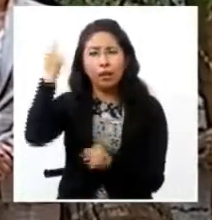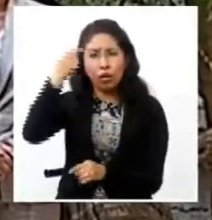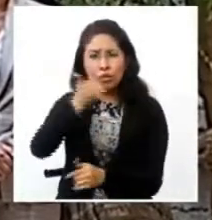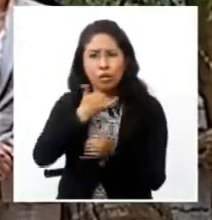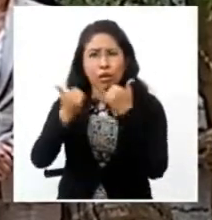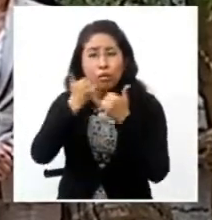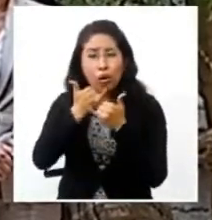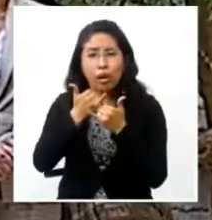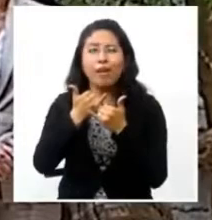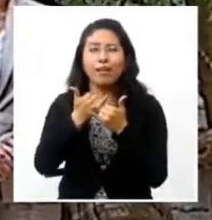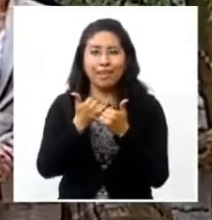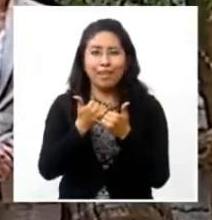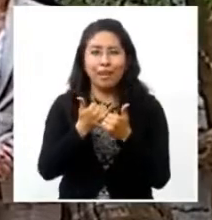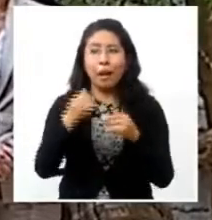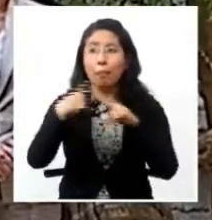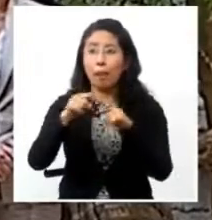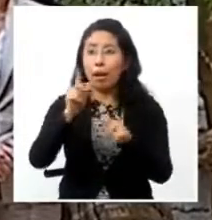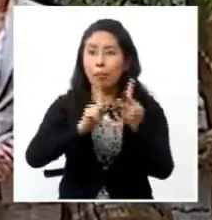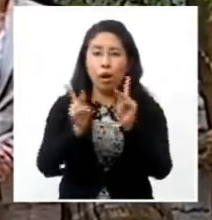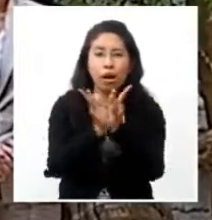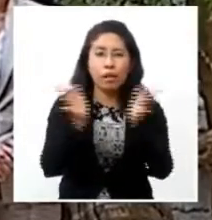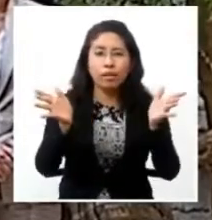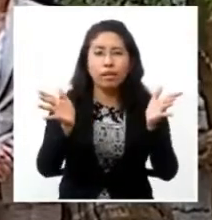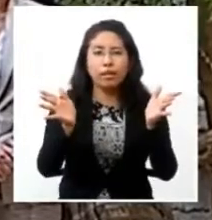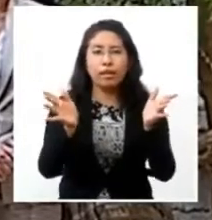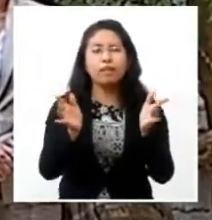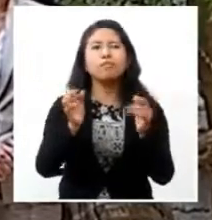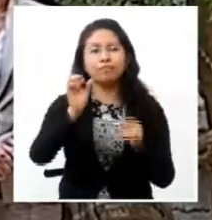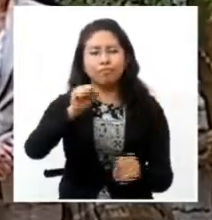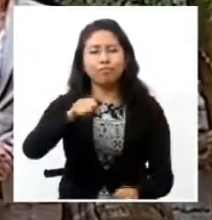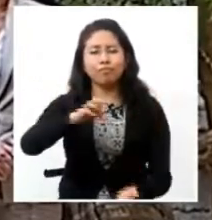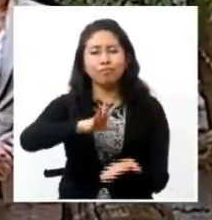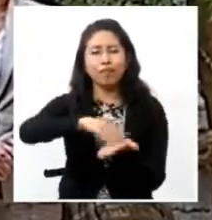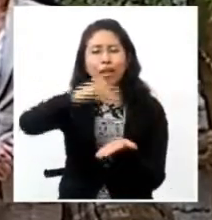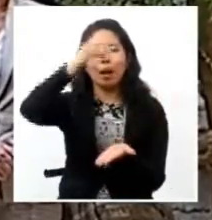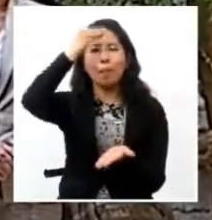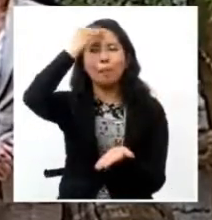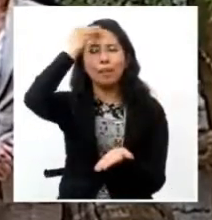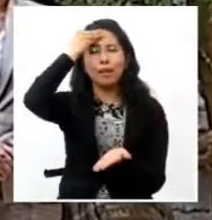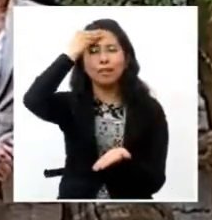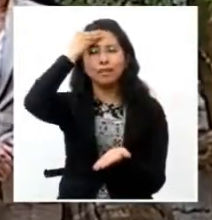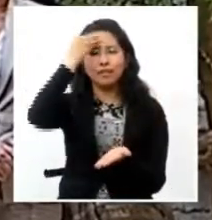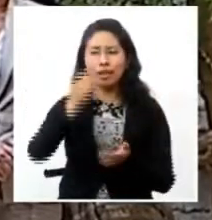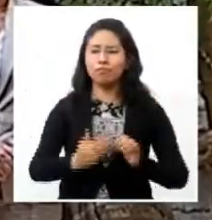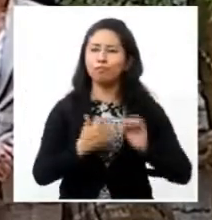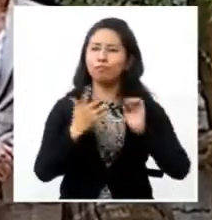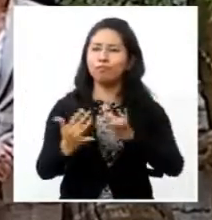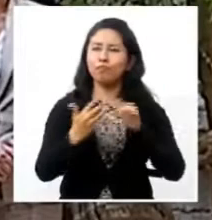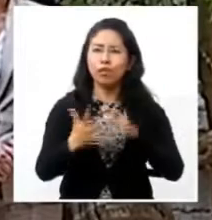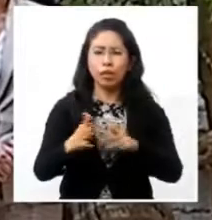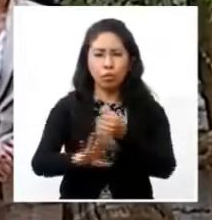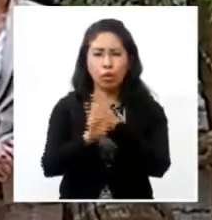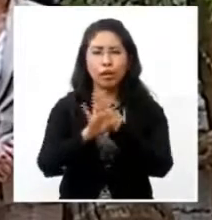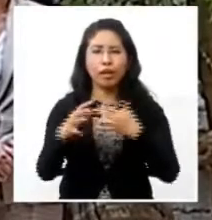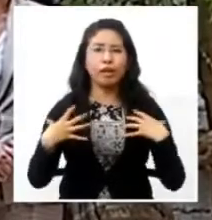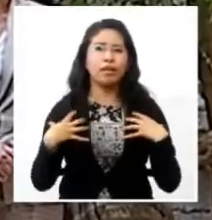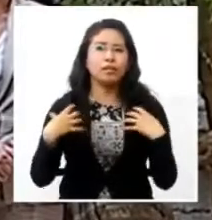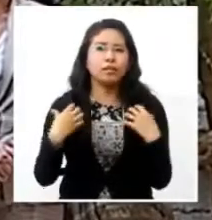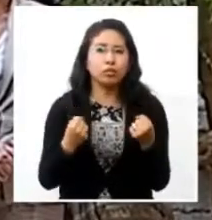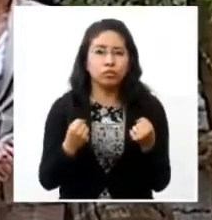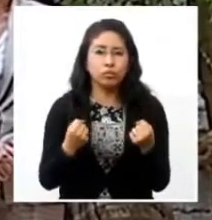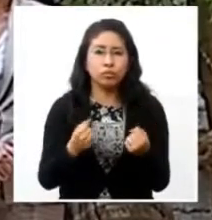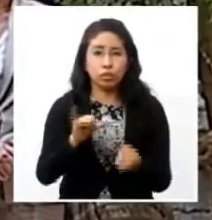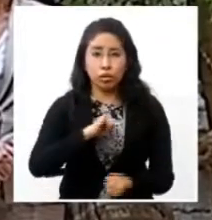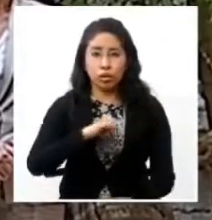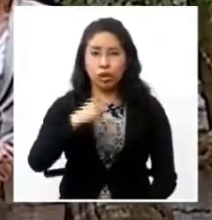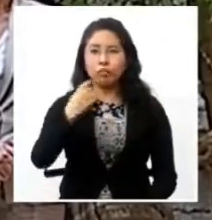los bolivianos en general hemos sabido dar la talla en la pelea por la salud. Y lo digo de